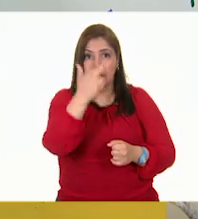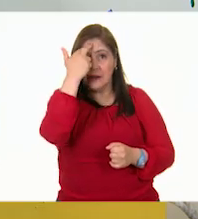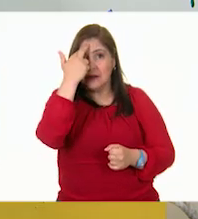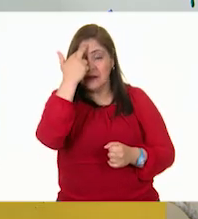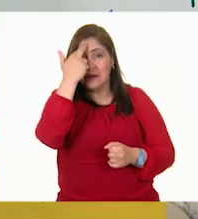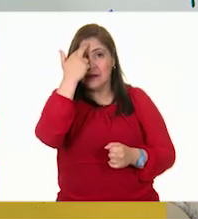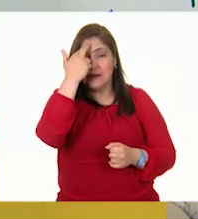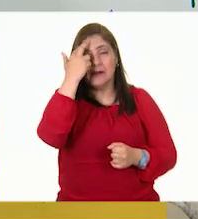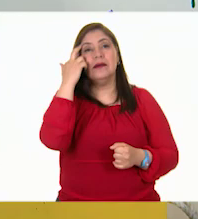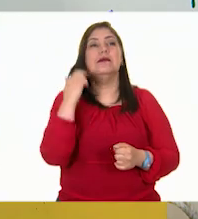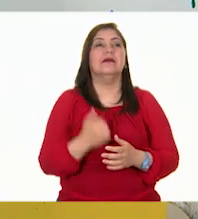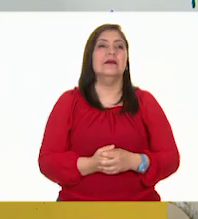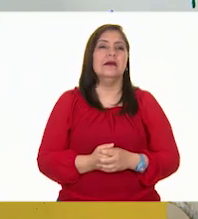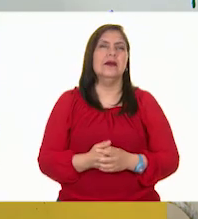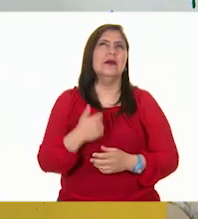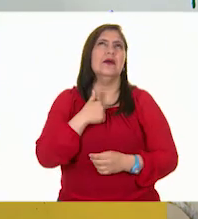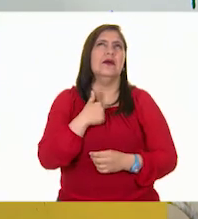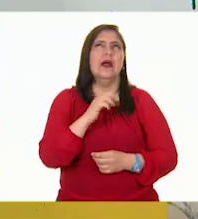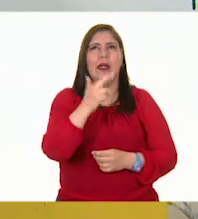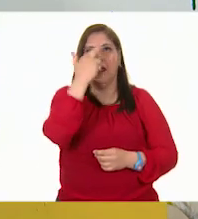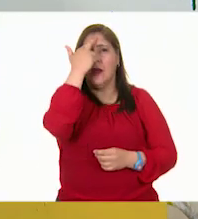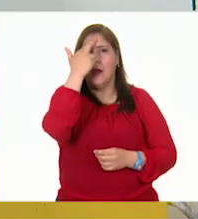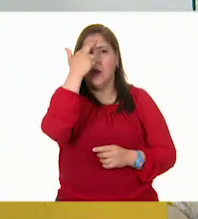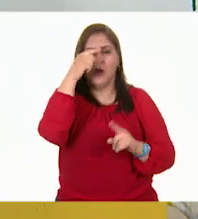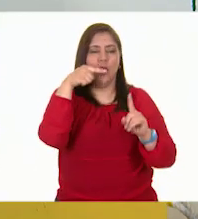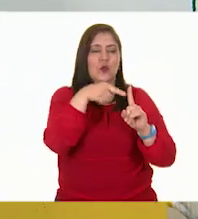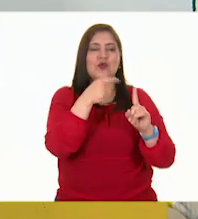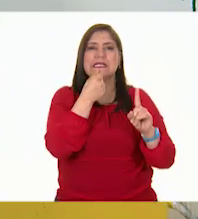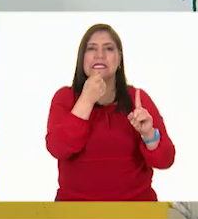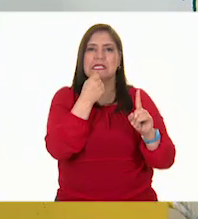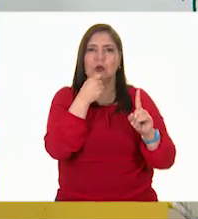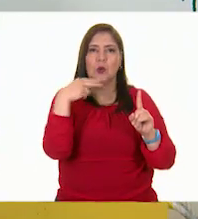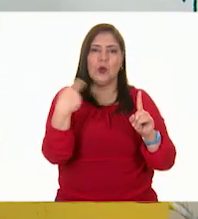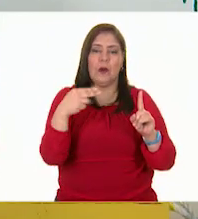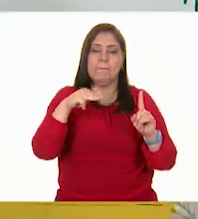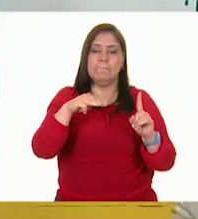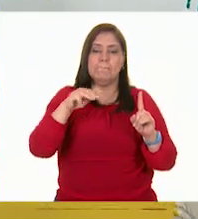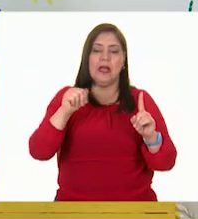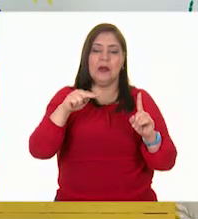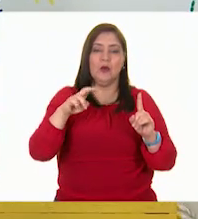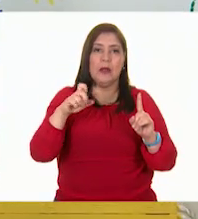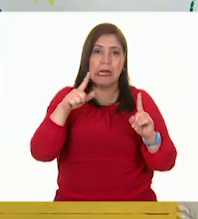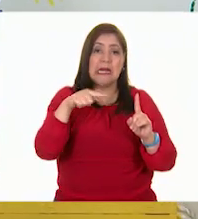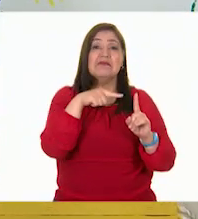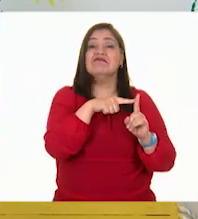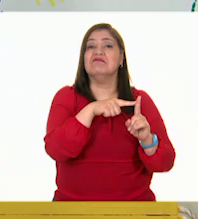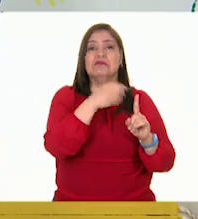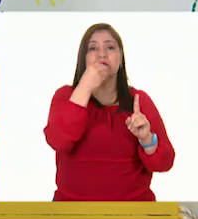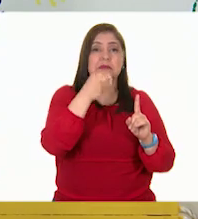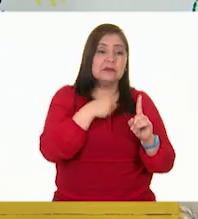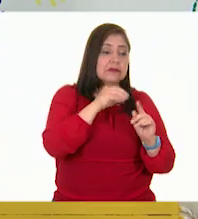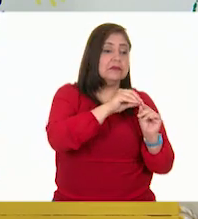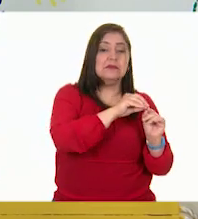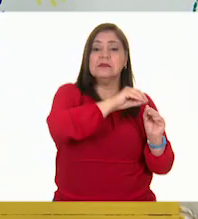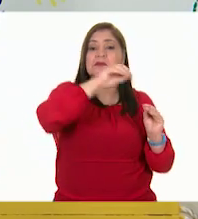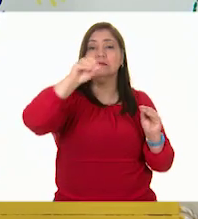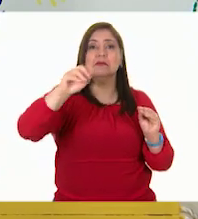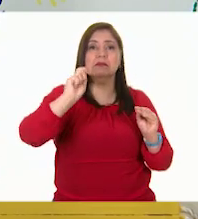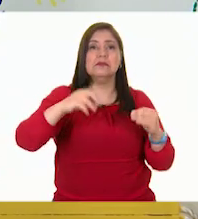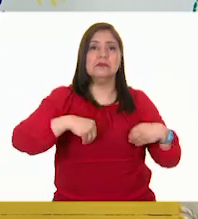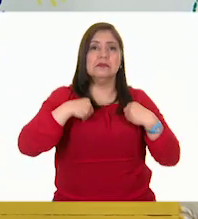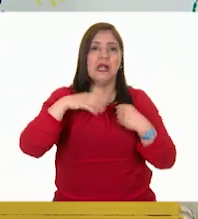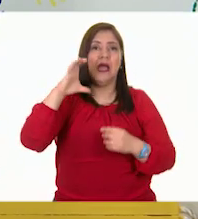acuerdan? Yo recuerdo que se trataba de Manuel Ajá. y de que él se tuvo que ir a vivir a Cancún